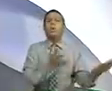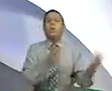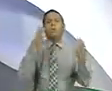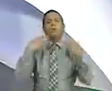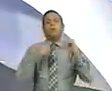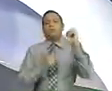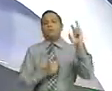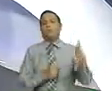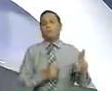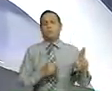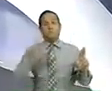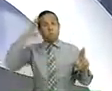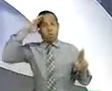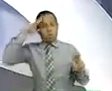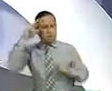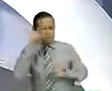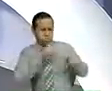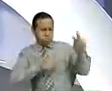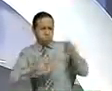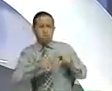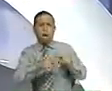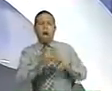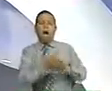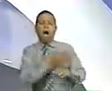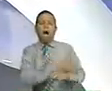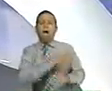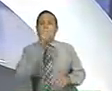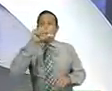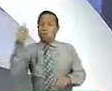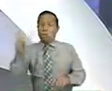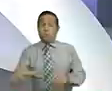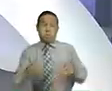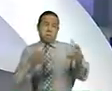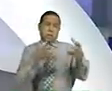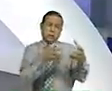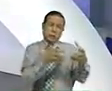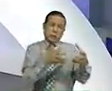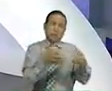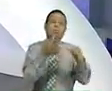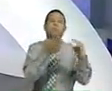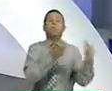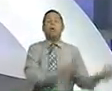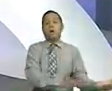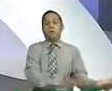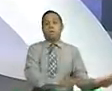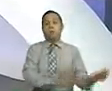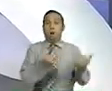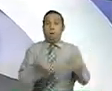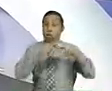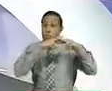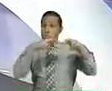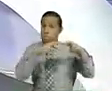el hombre habría sido estrangulado. Por ahora se realizan varias investigaciones para esclarecer este crimen.